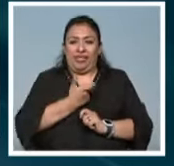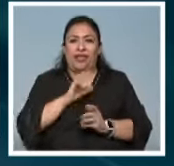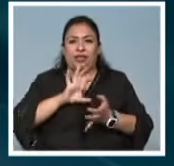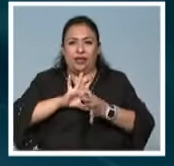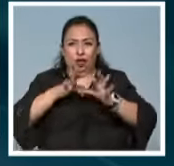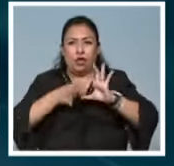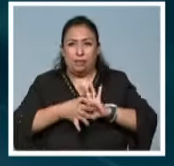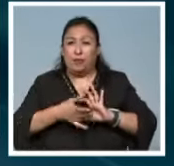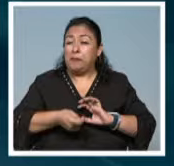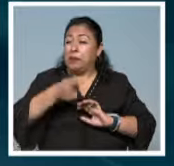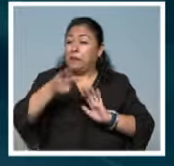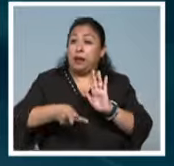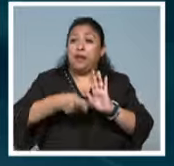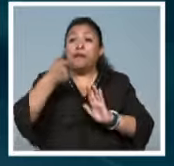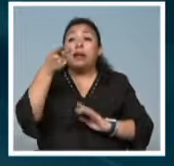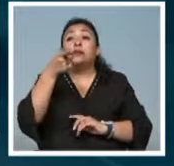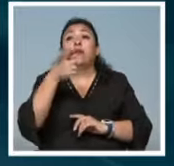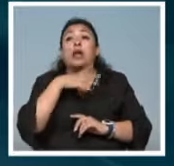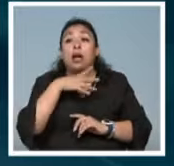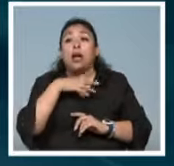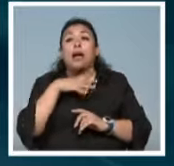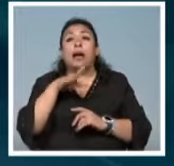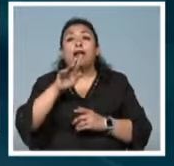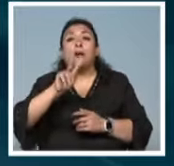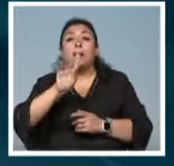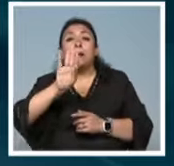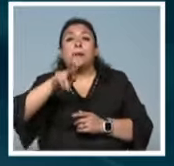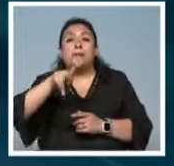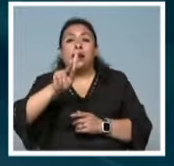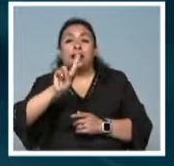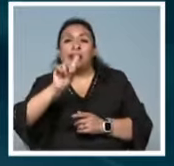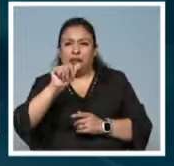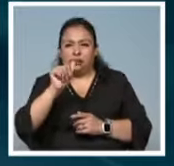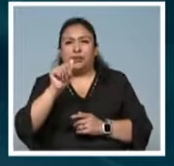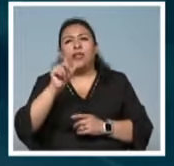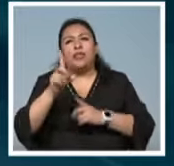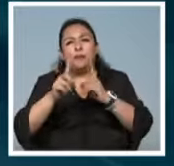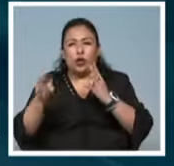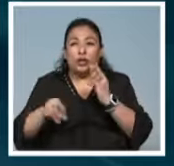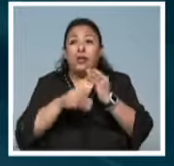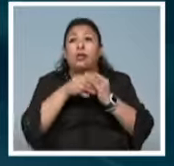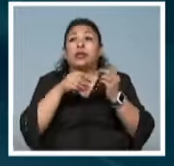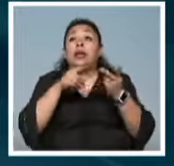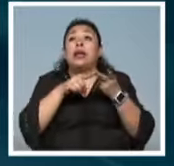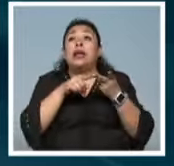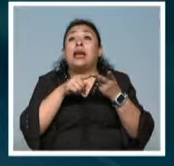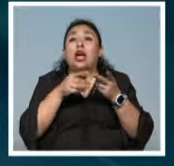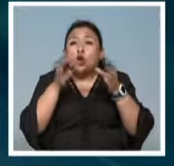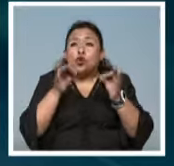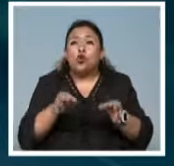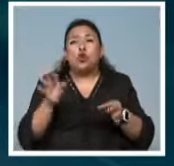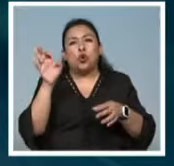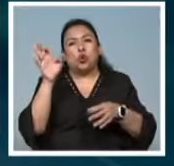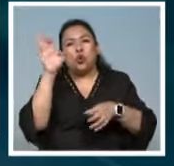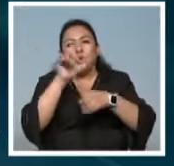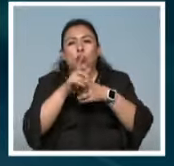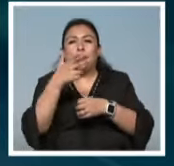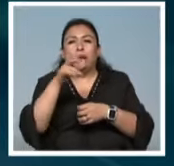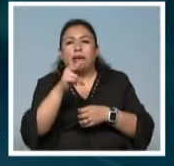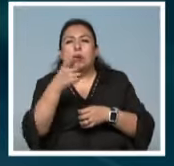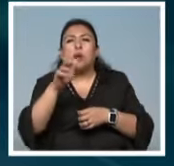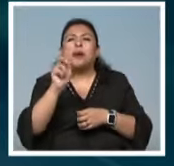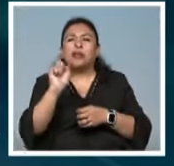Como primera ocasión, se va a contar con el breakdance como deporte adicional. El breaking es originario de la cultura hip hop y es una